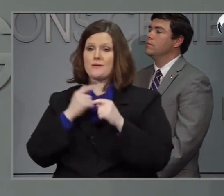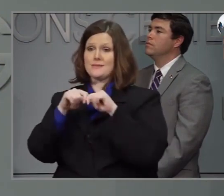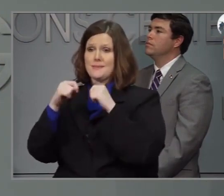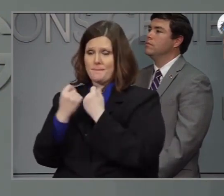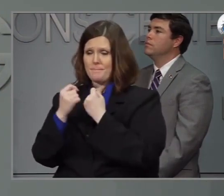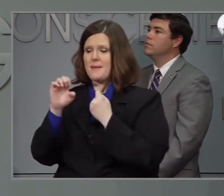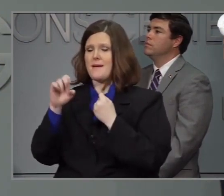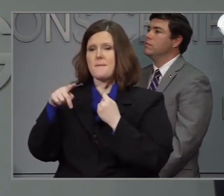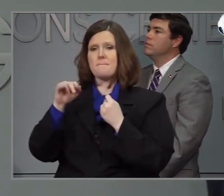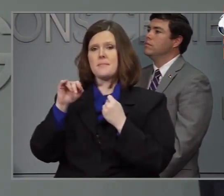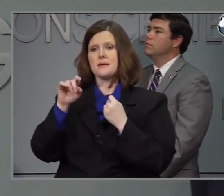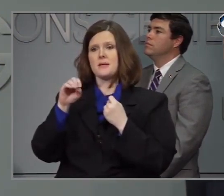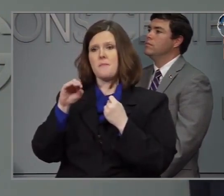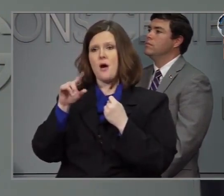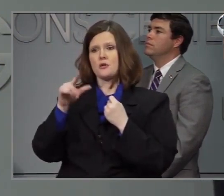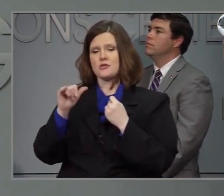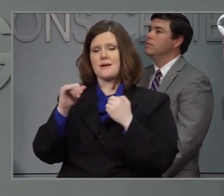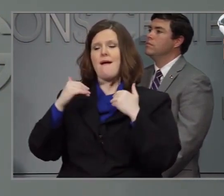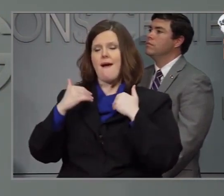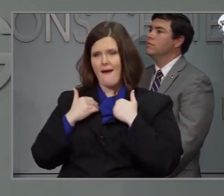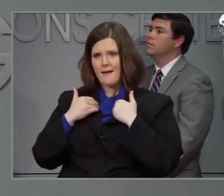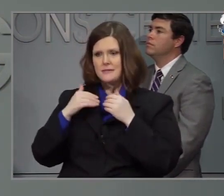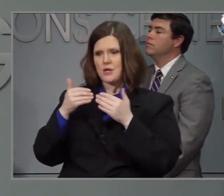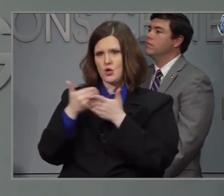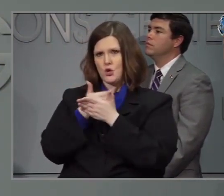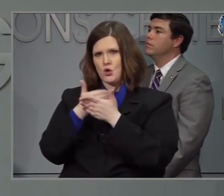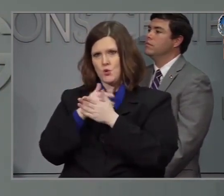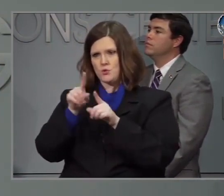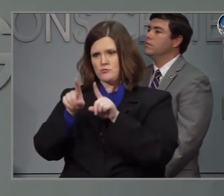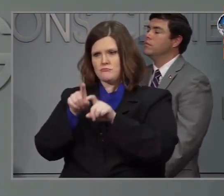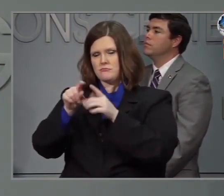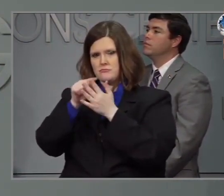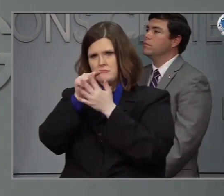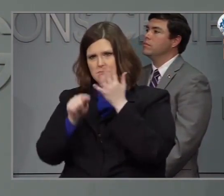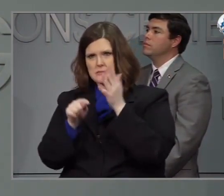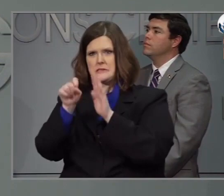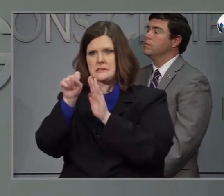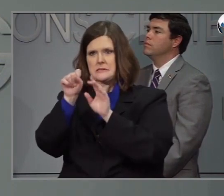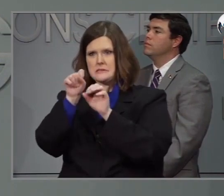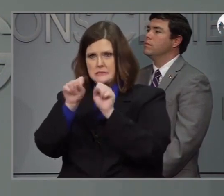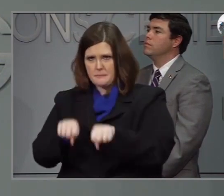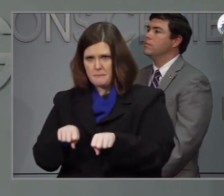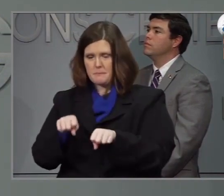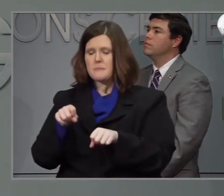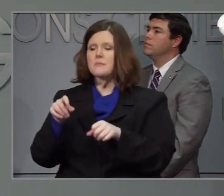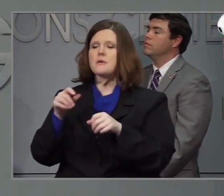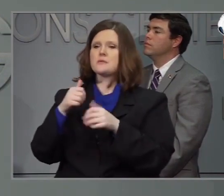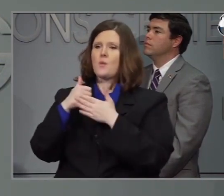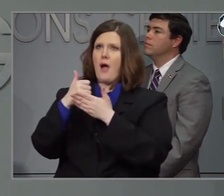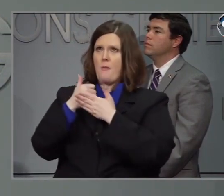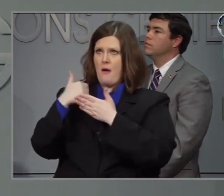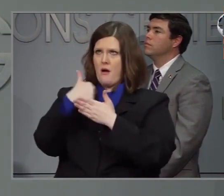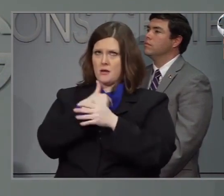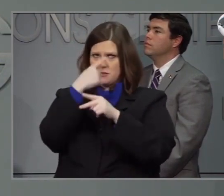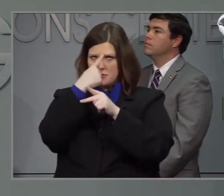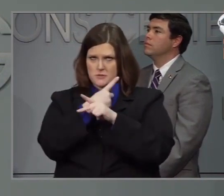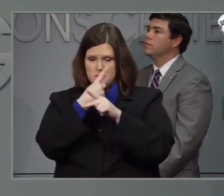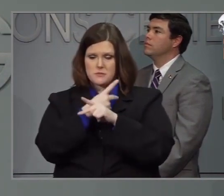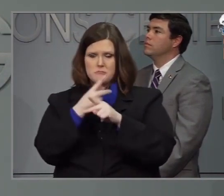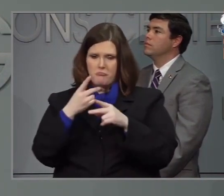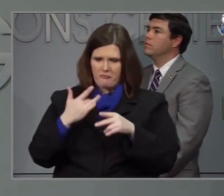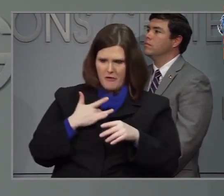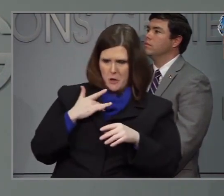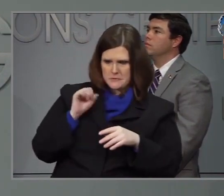creado un nuevo mecanismo de vigilancia a futuro esto nos va a ayudar a tomar decisiones como usted mencionó en la